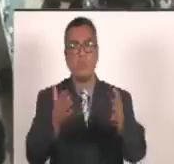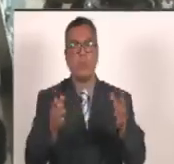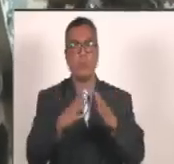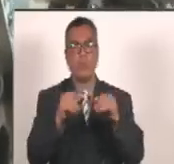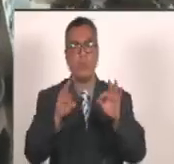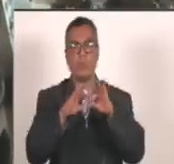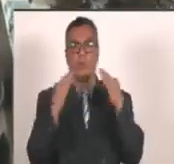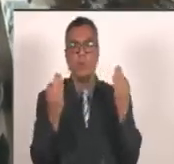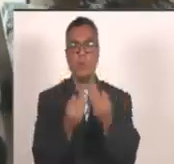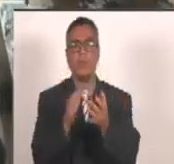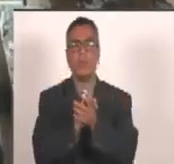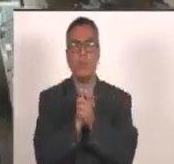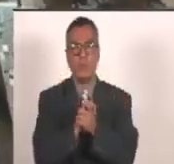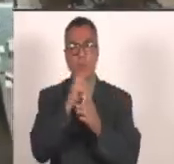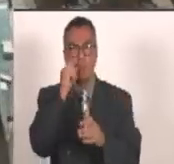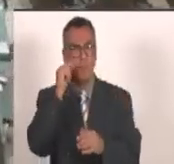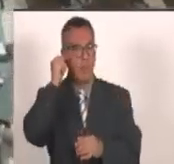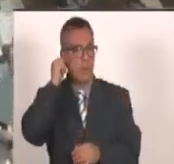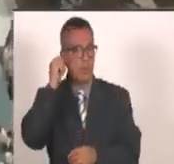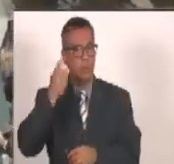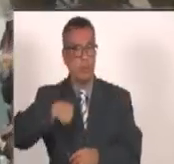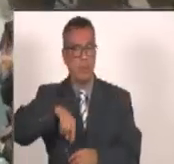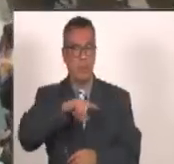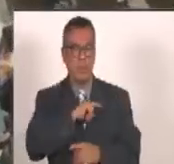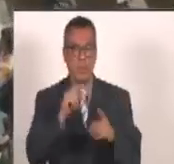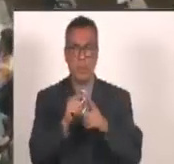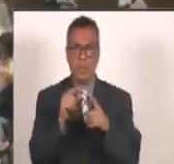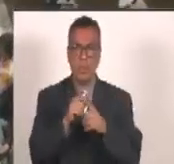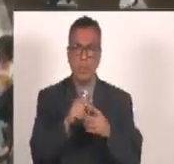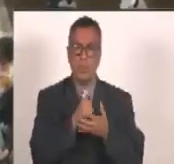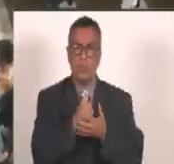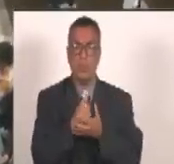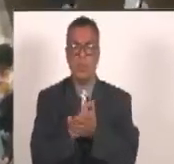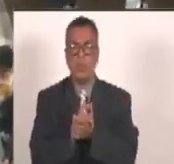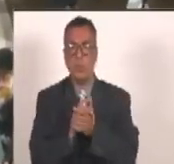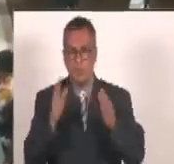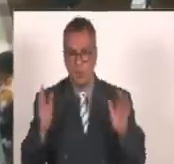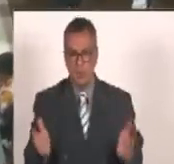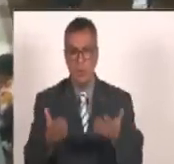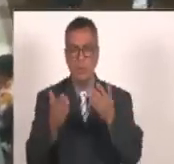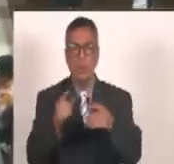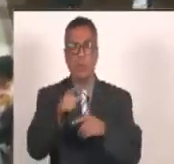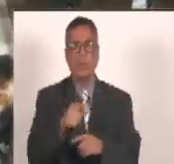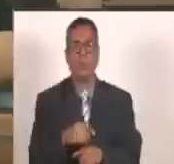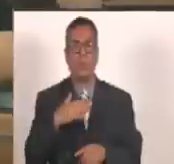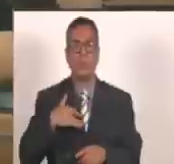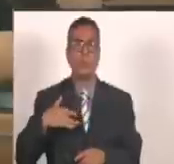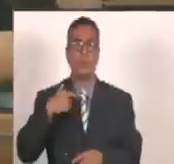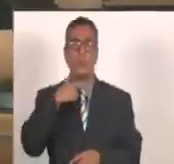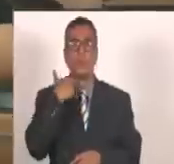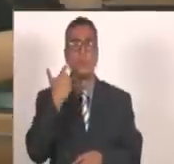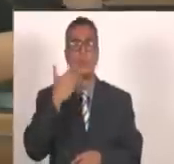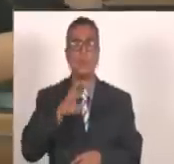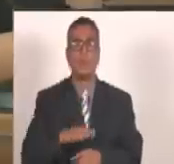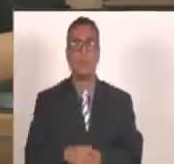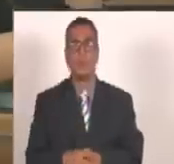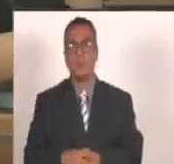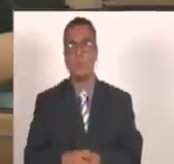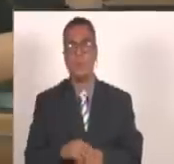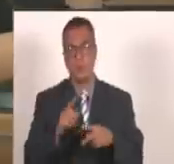sus familiares, amigas, amigos, nuestras palabras de solidaridad y aliento ante su sensible